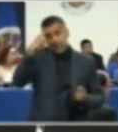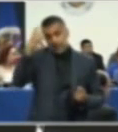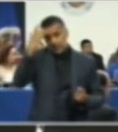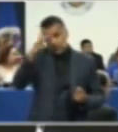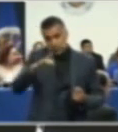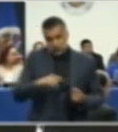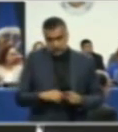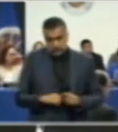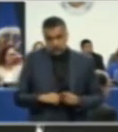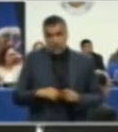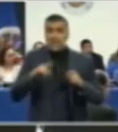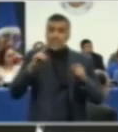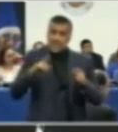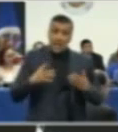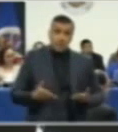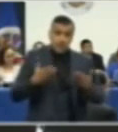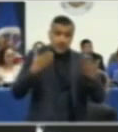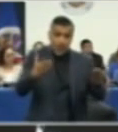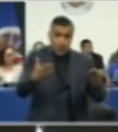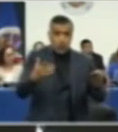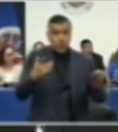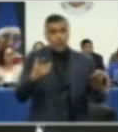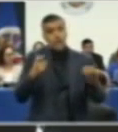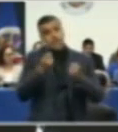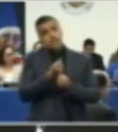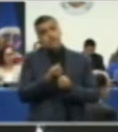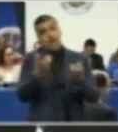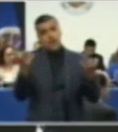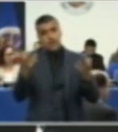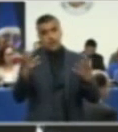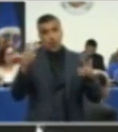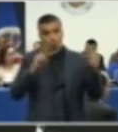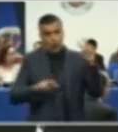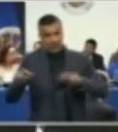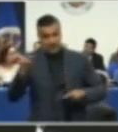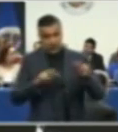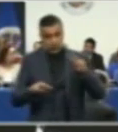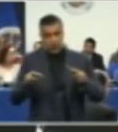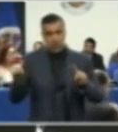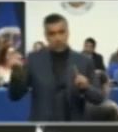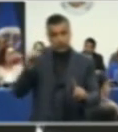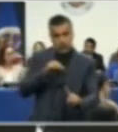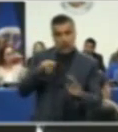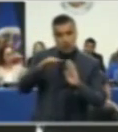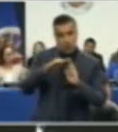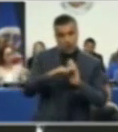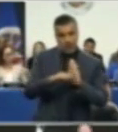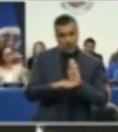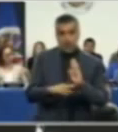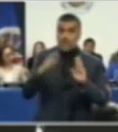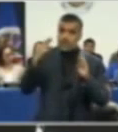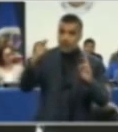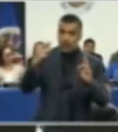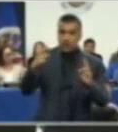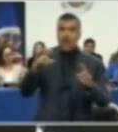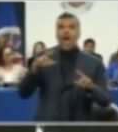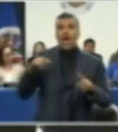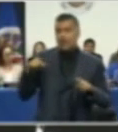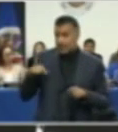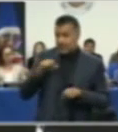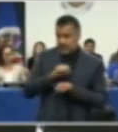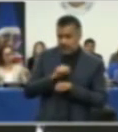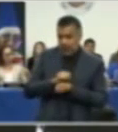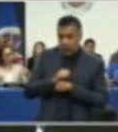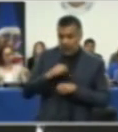intelectual. Se han planteado, como reitero, varias observaciones desde el punto de vista normativo, y ya esperamos que a partir del trabajo que realice